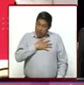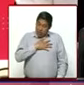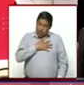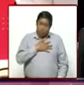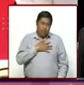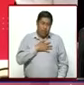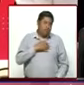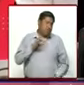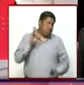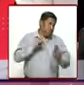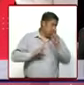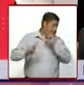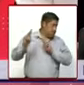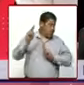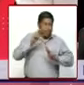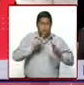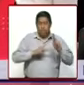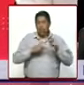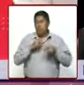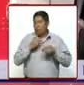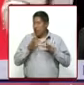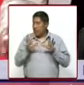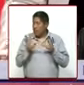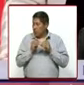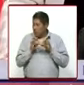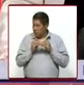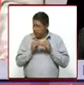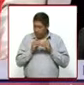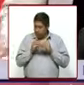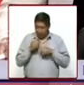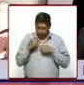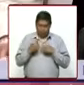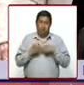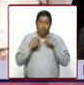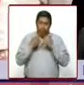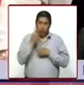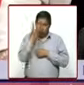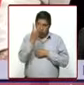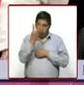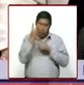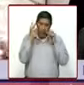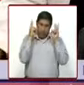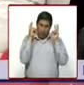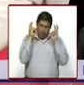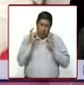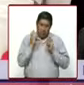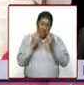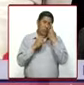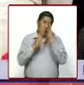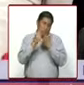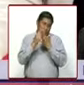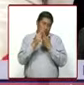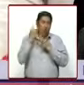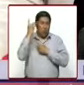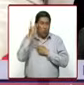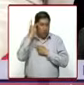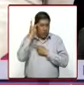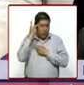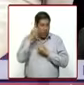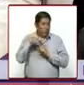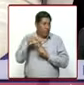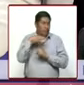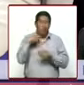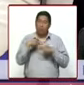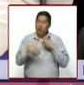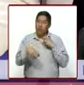Muy preocupado, la reunión ha tenido dos partes. La primera, Miriam, hemos hablado sobre la situación política del país, la